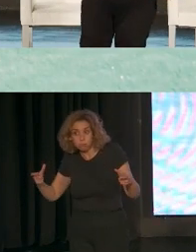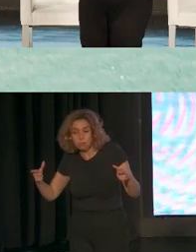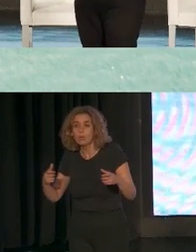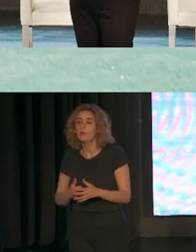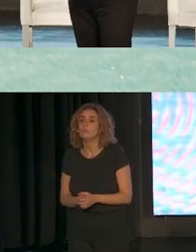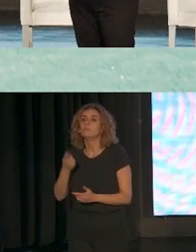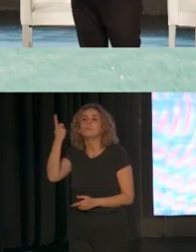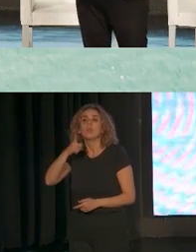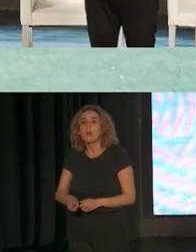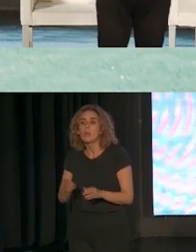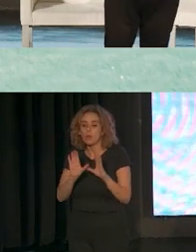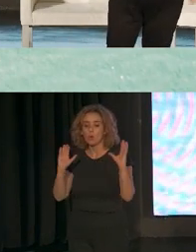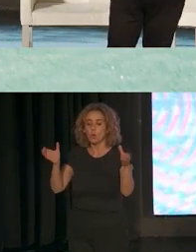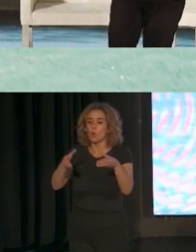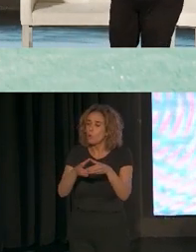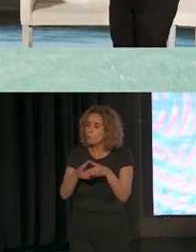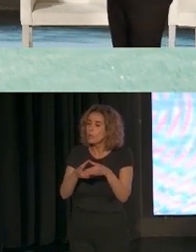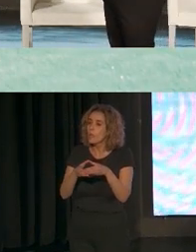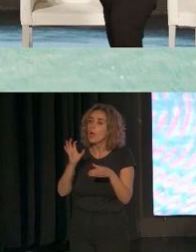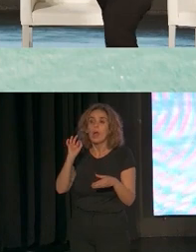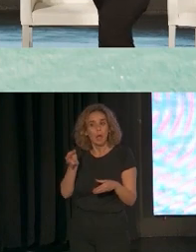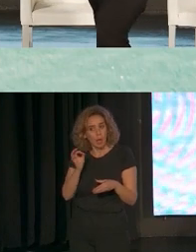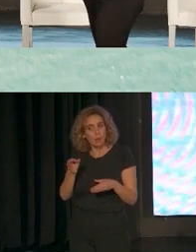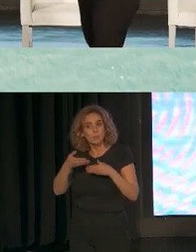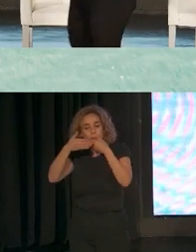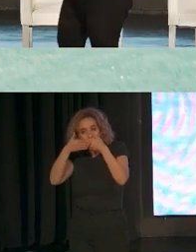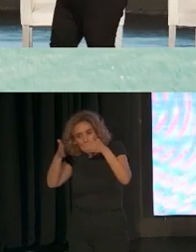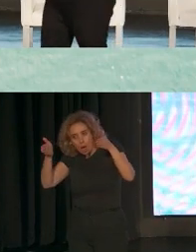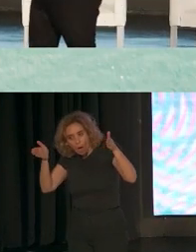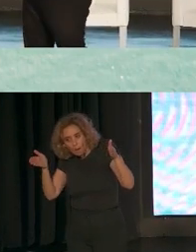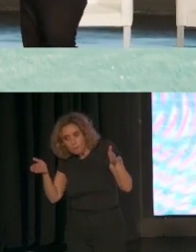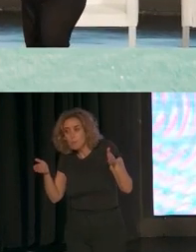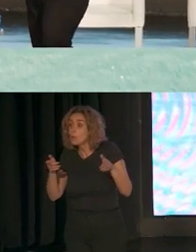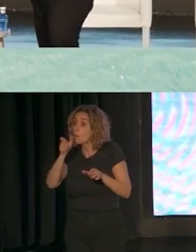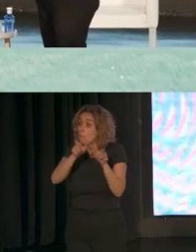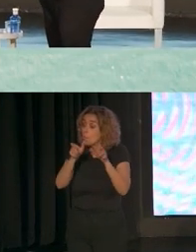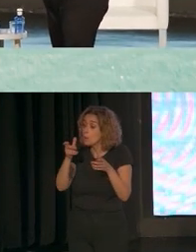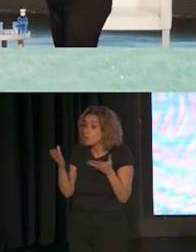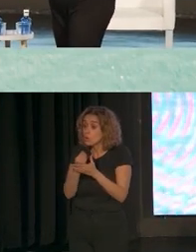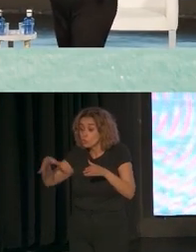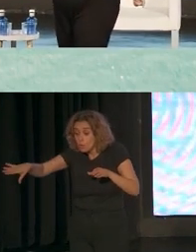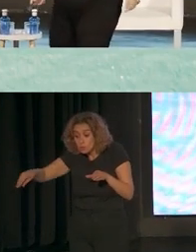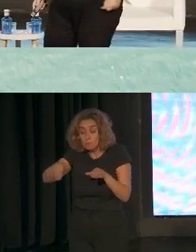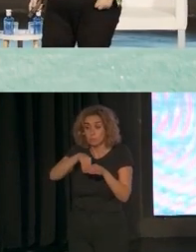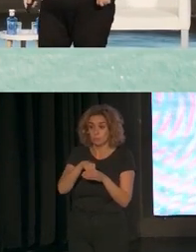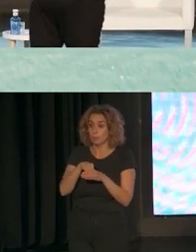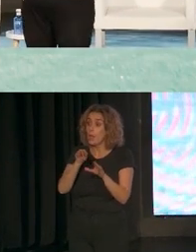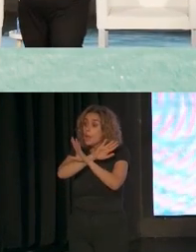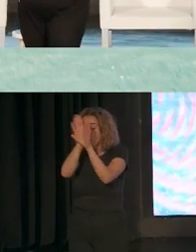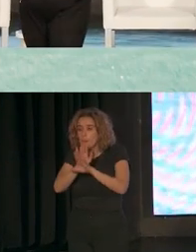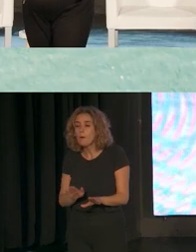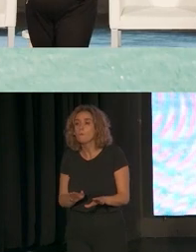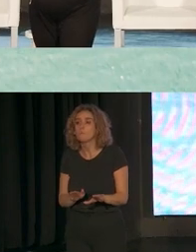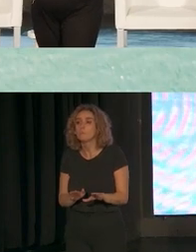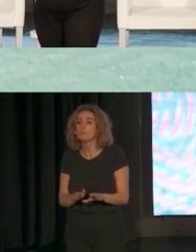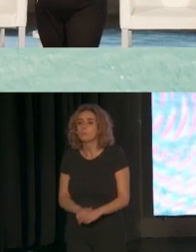Bueno pues también las comunidades Es verdad que son más abiertas porque incluyen a todas las personas y por último nos